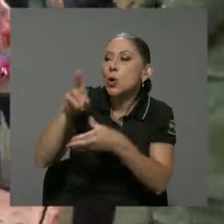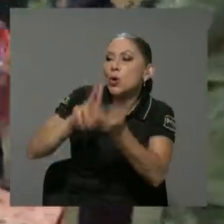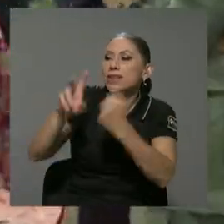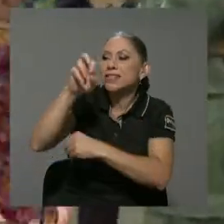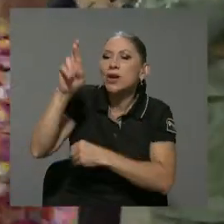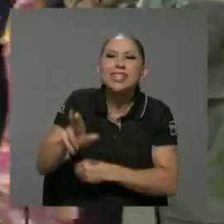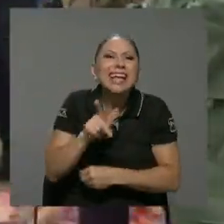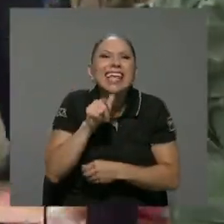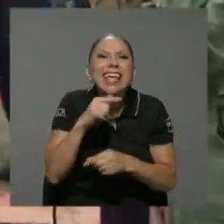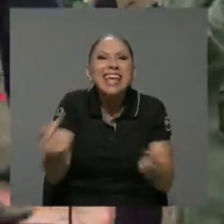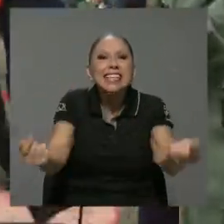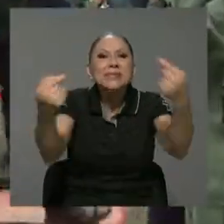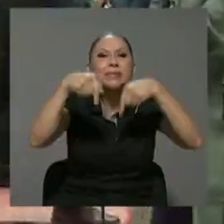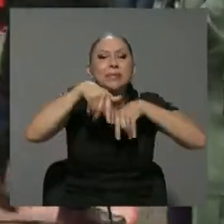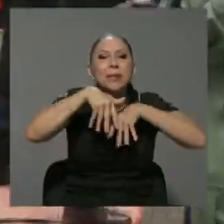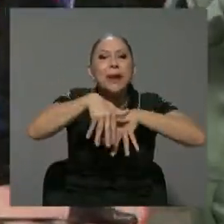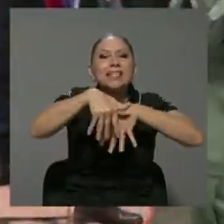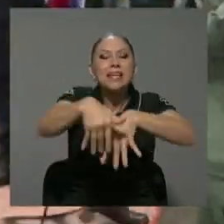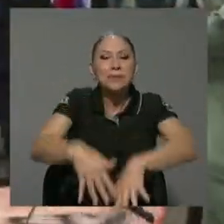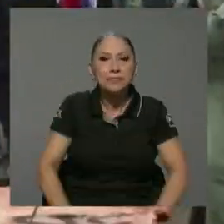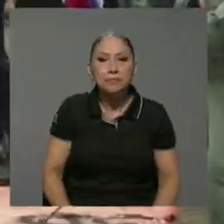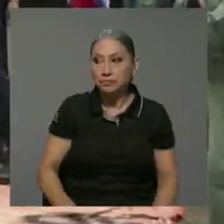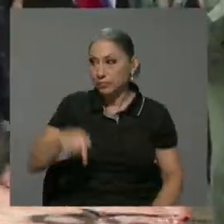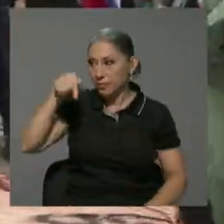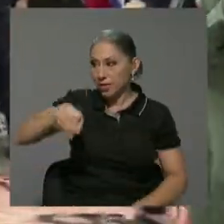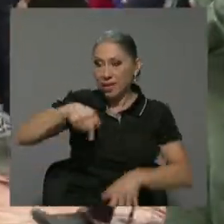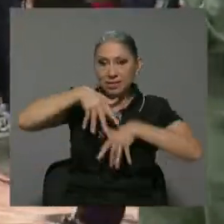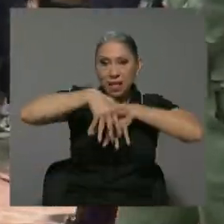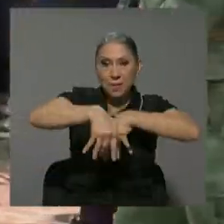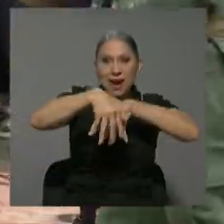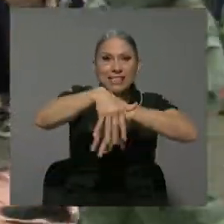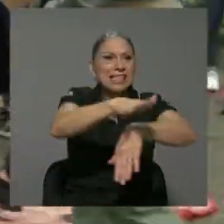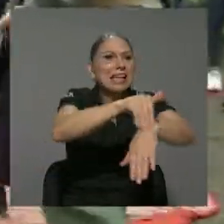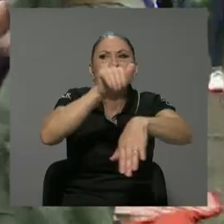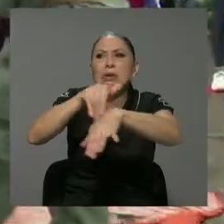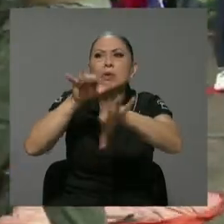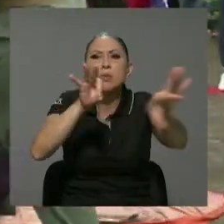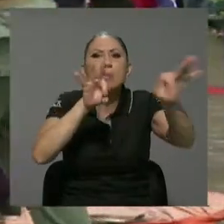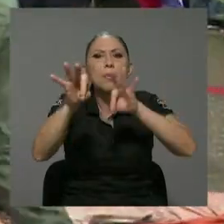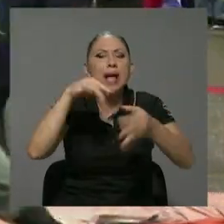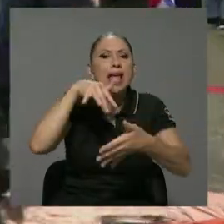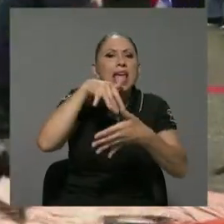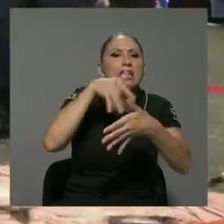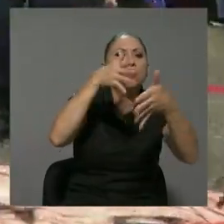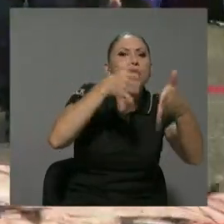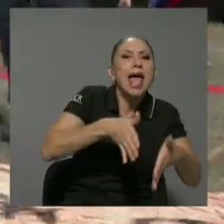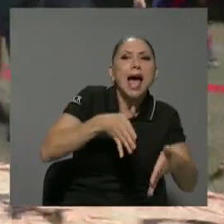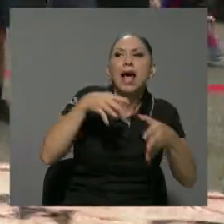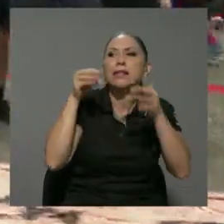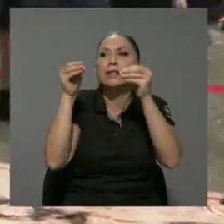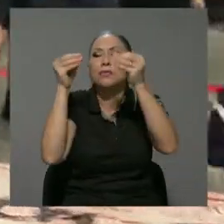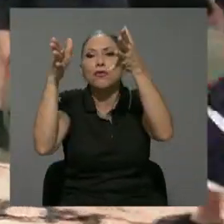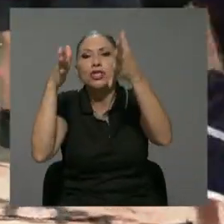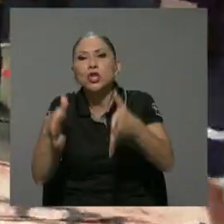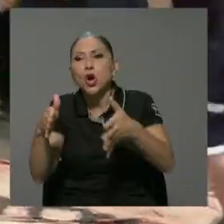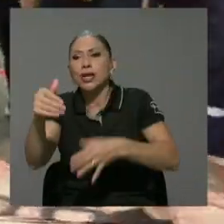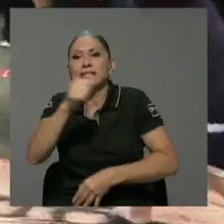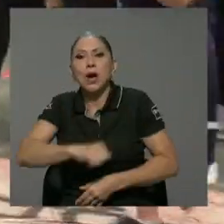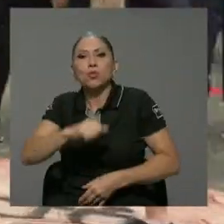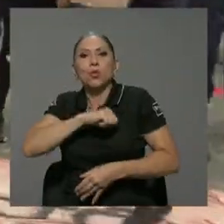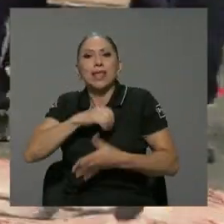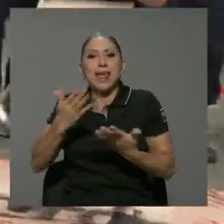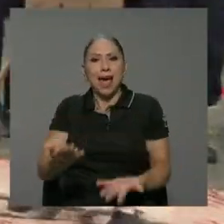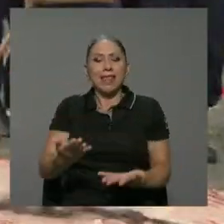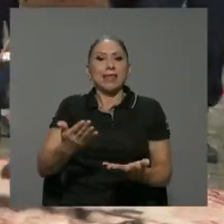marcha? A esta marcha se han convocado a estudiantes, profesores, autoridades, a las personas